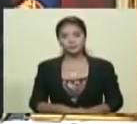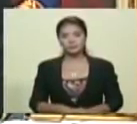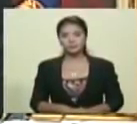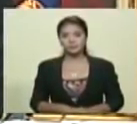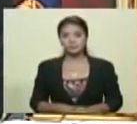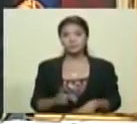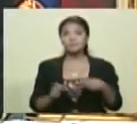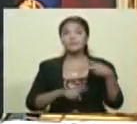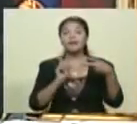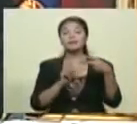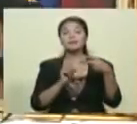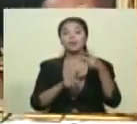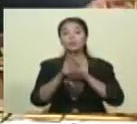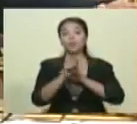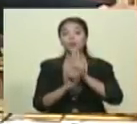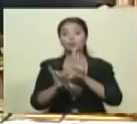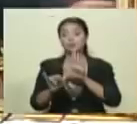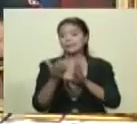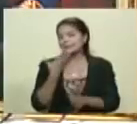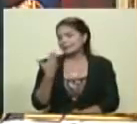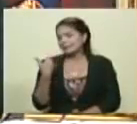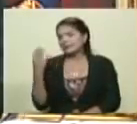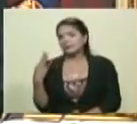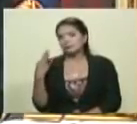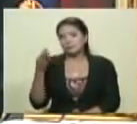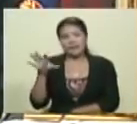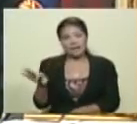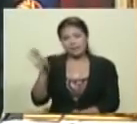segunda constituyente, acabamos de elegirla,